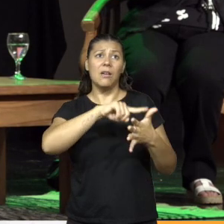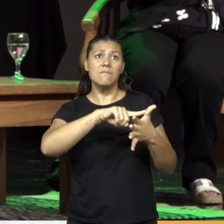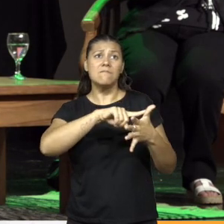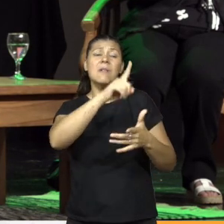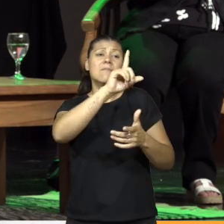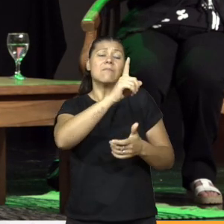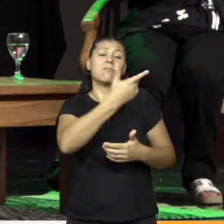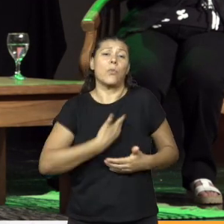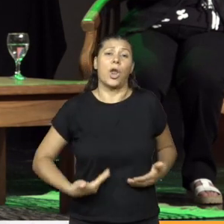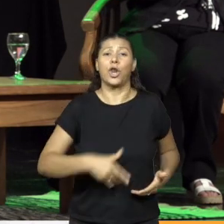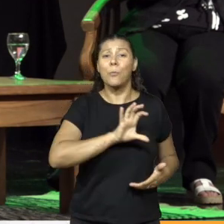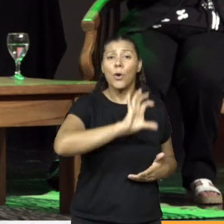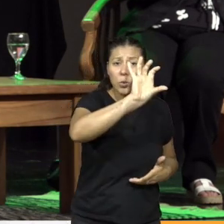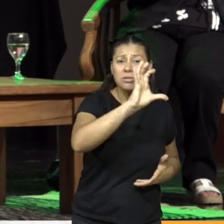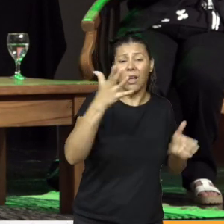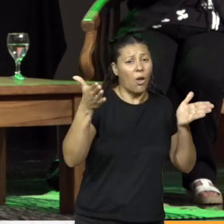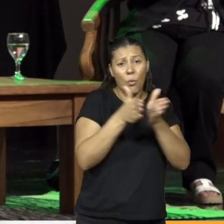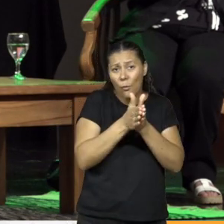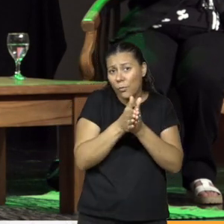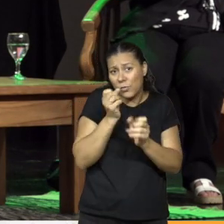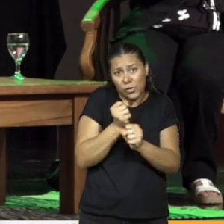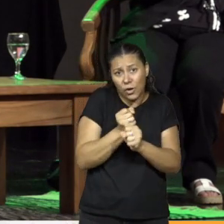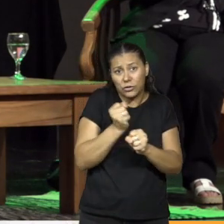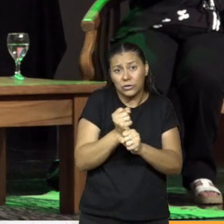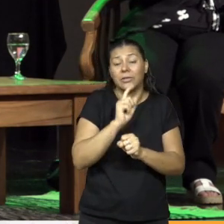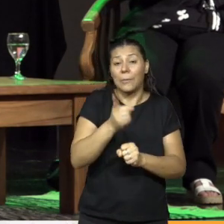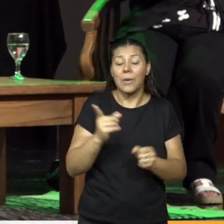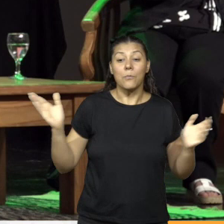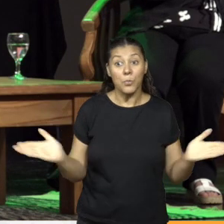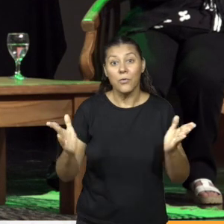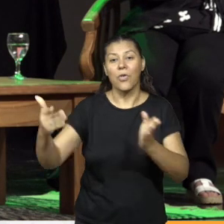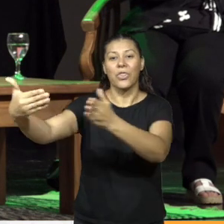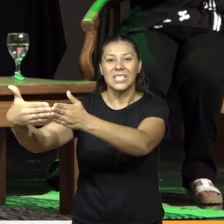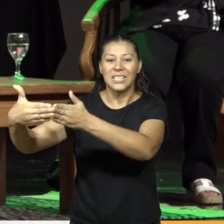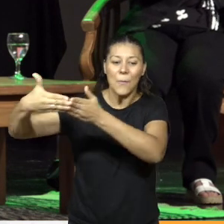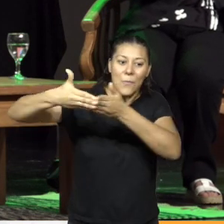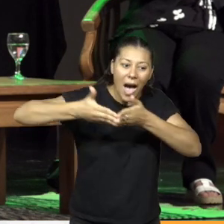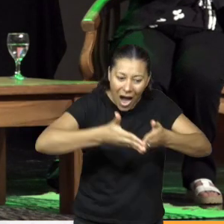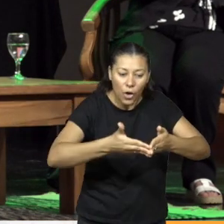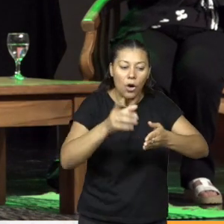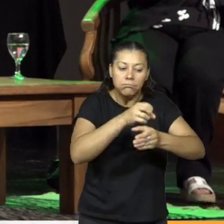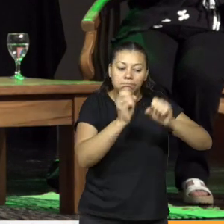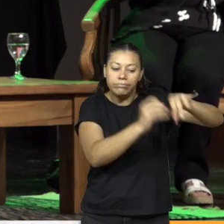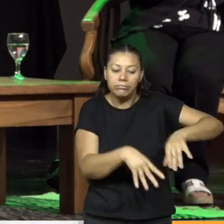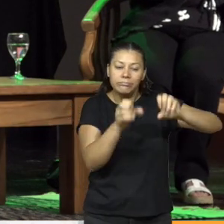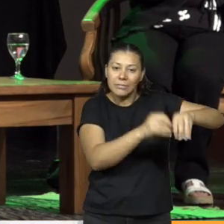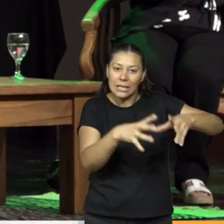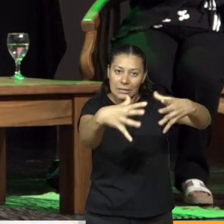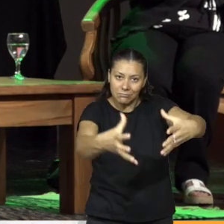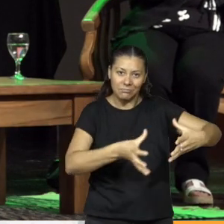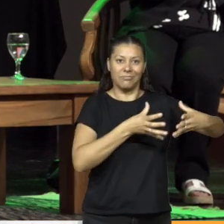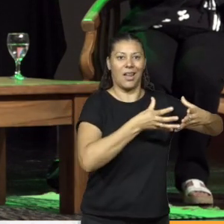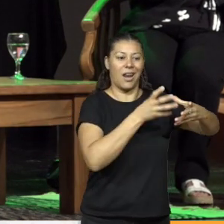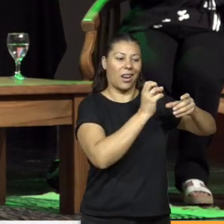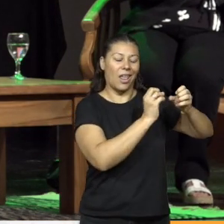gestionó cada desembarco para poder gestionar los residuos lo mejor posible. Y en realidad fue todo un